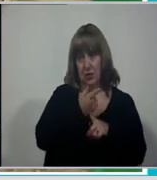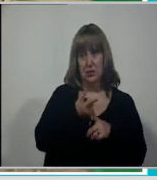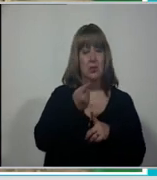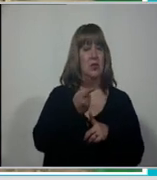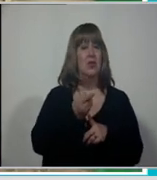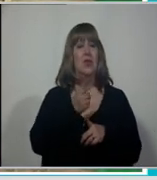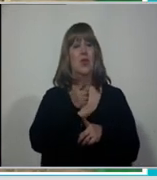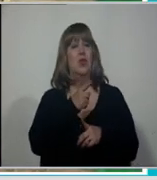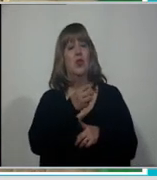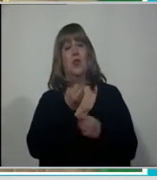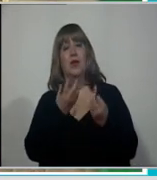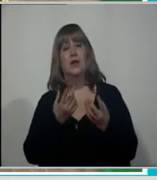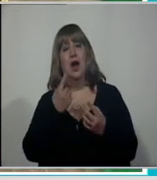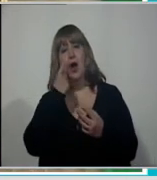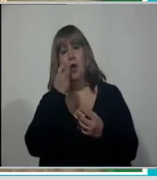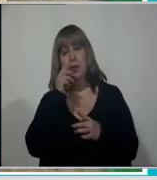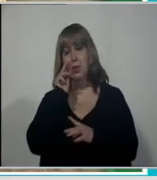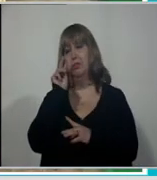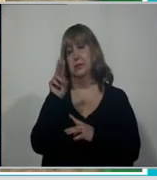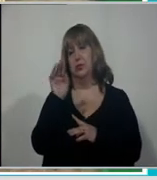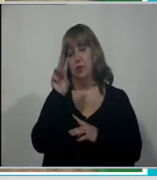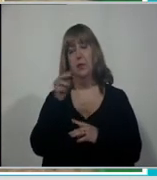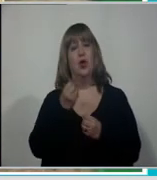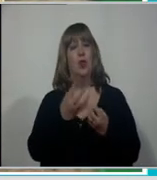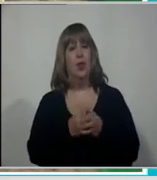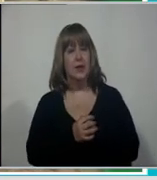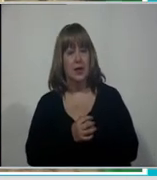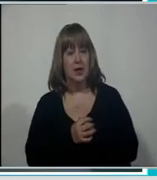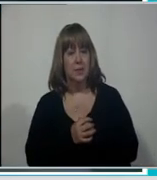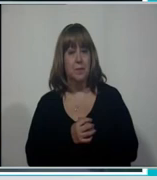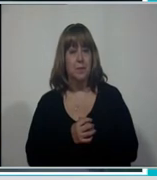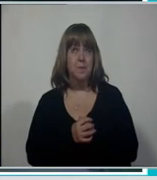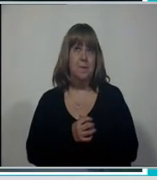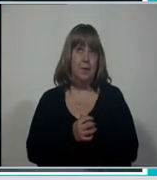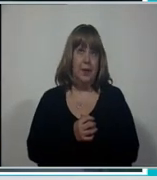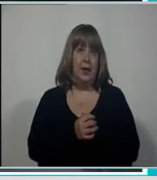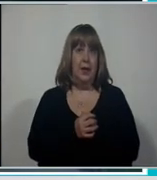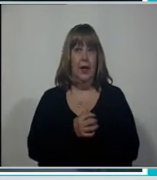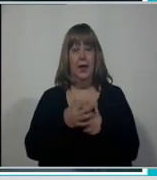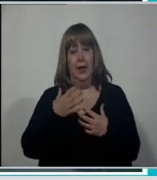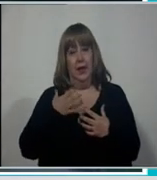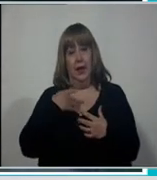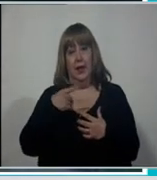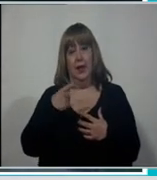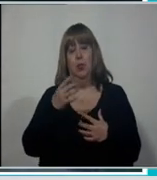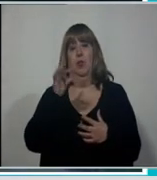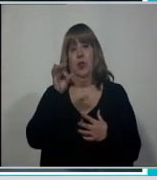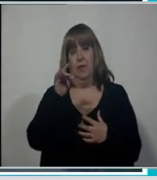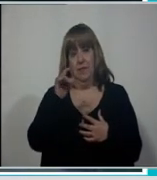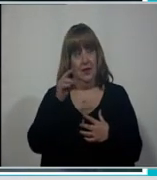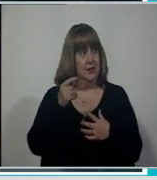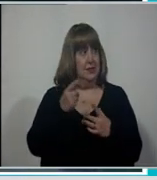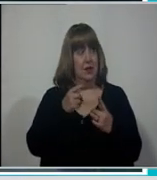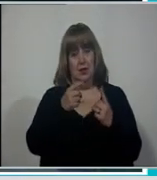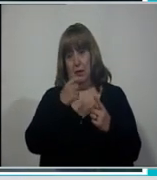encuentra el hoy en día si bien lo podemos ver en imágenes como ésta no el haber es una situación muy difícil se están